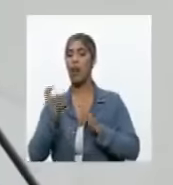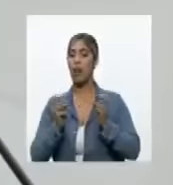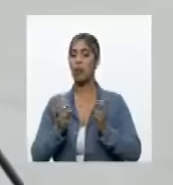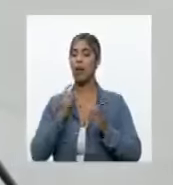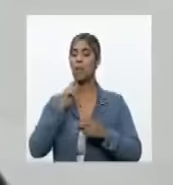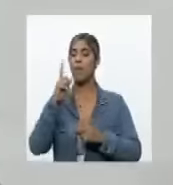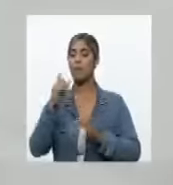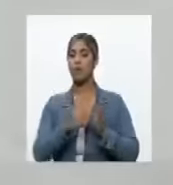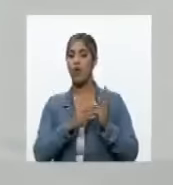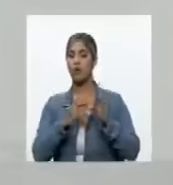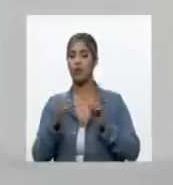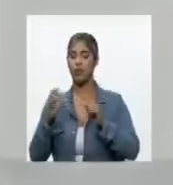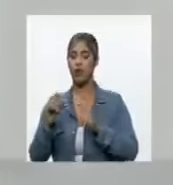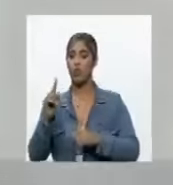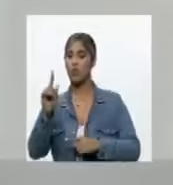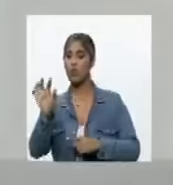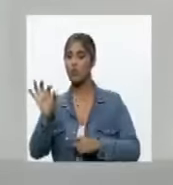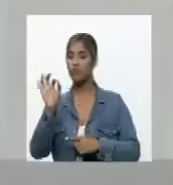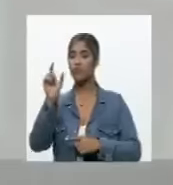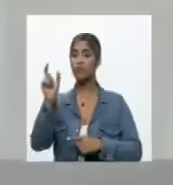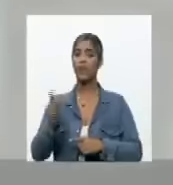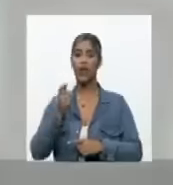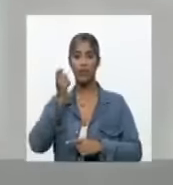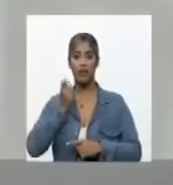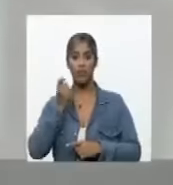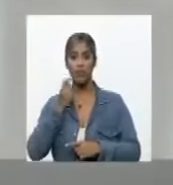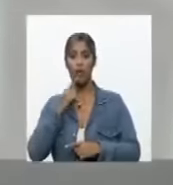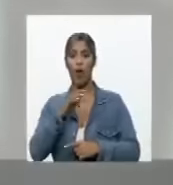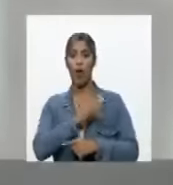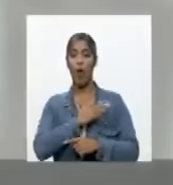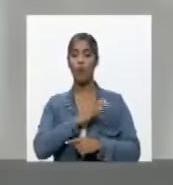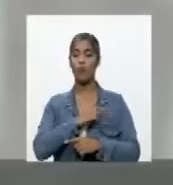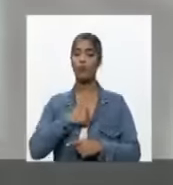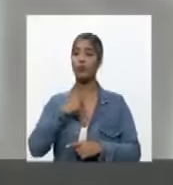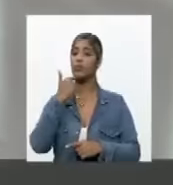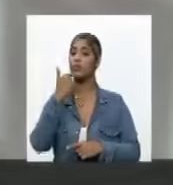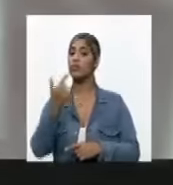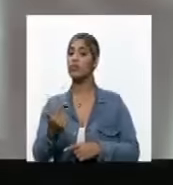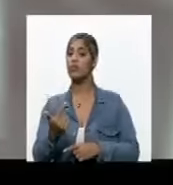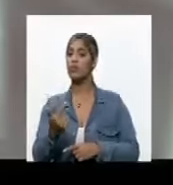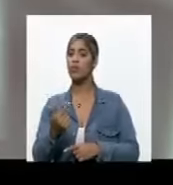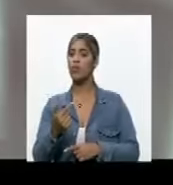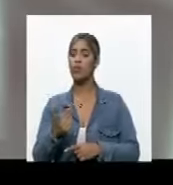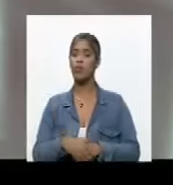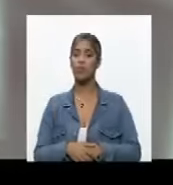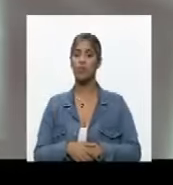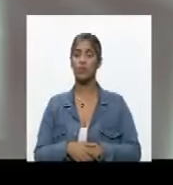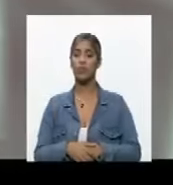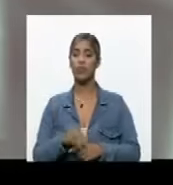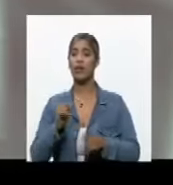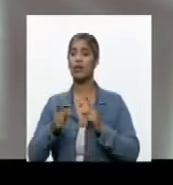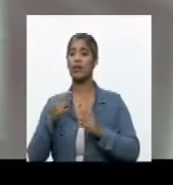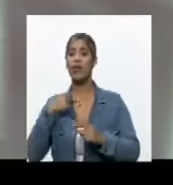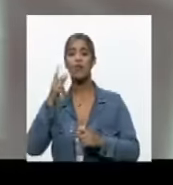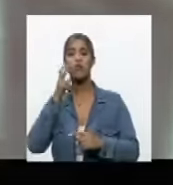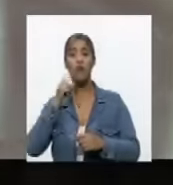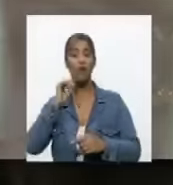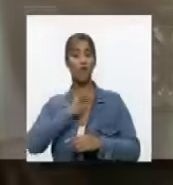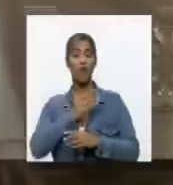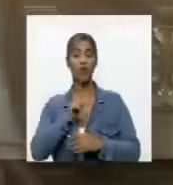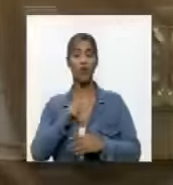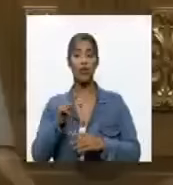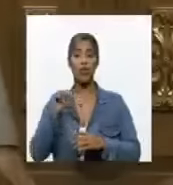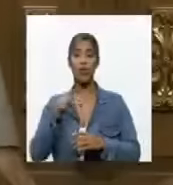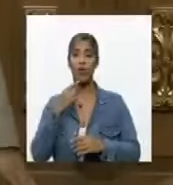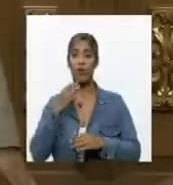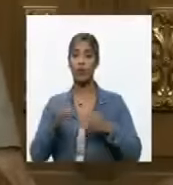un diputado de la oposición dijo, eso no se escuchó mucho porque había mucha bulla aquí en el